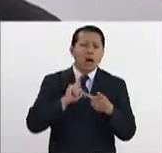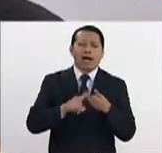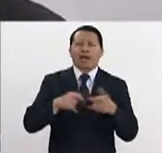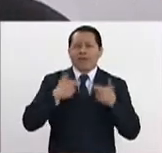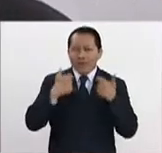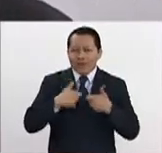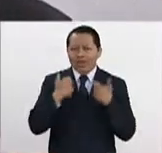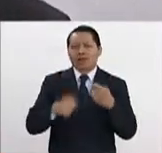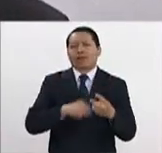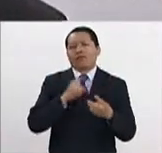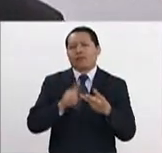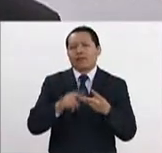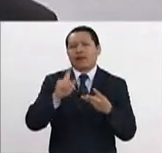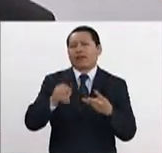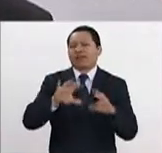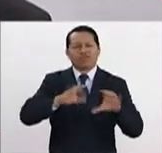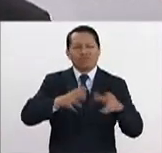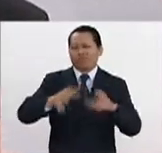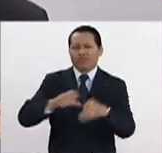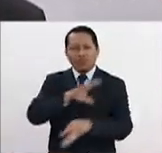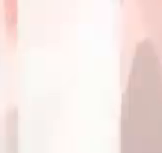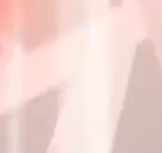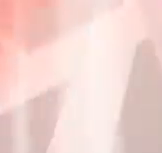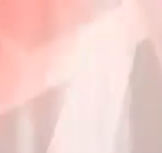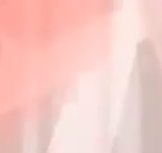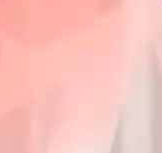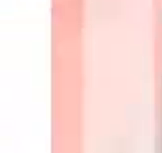jóvenes, por todos nuestros sectores.